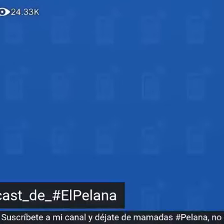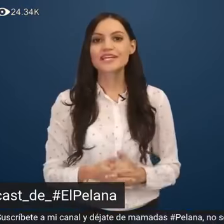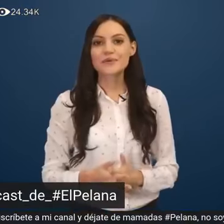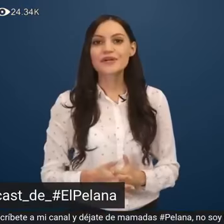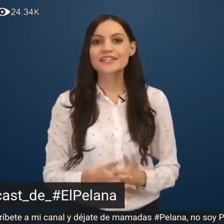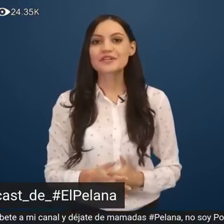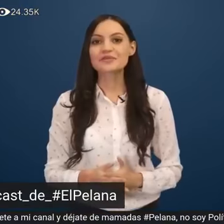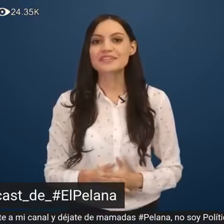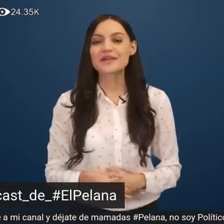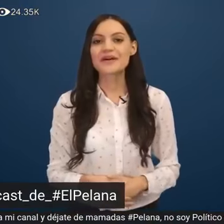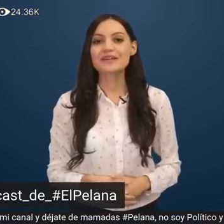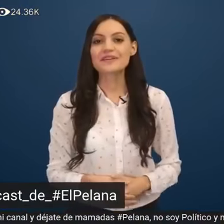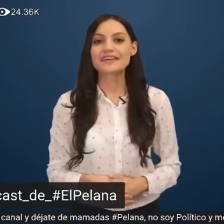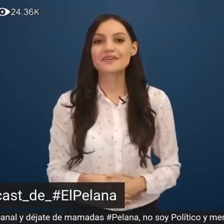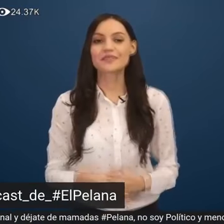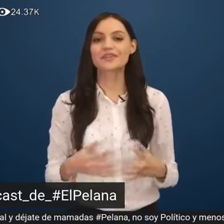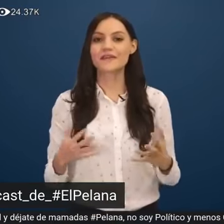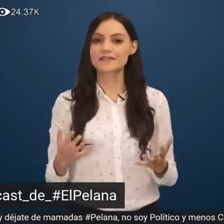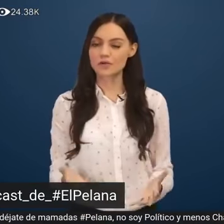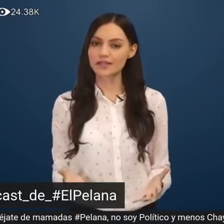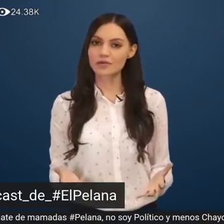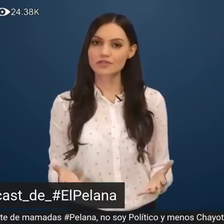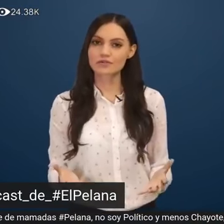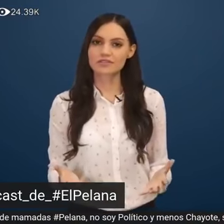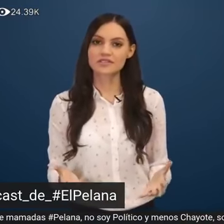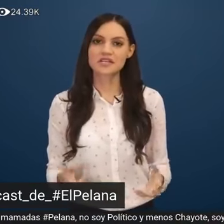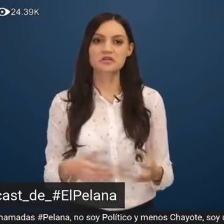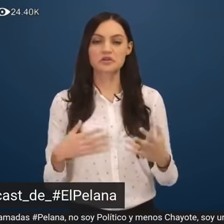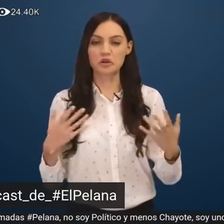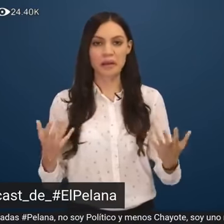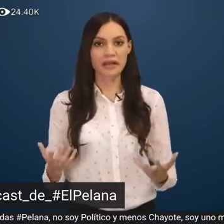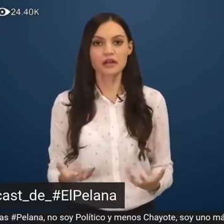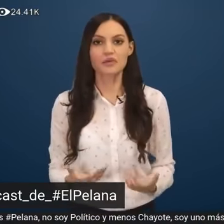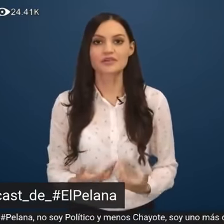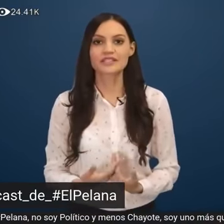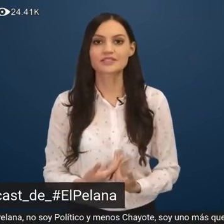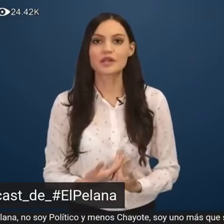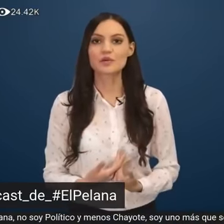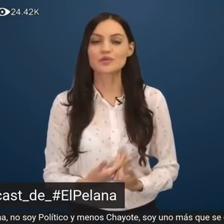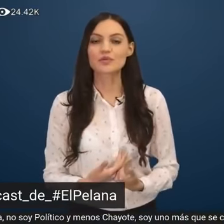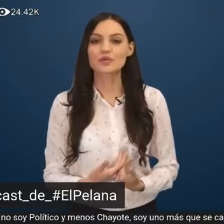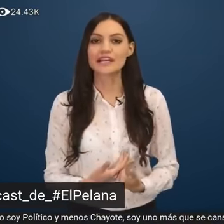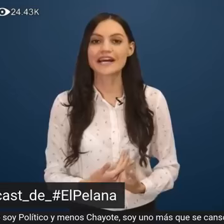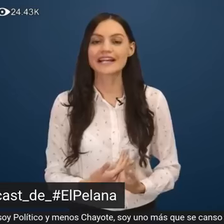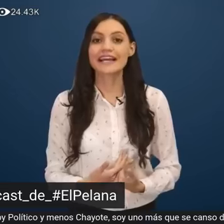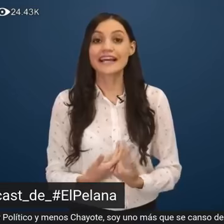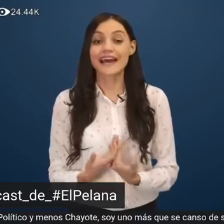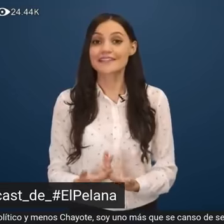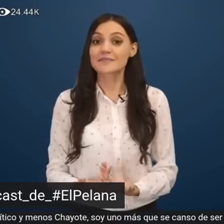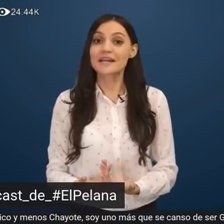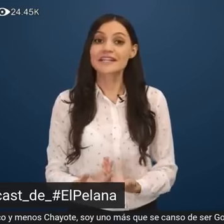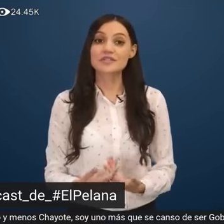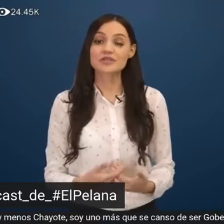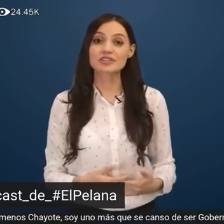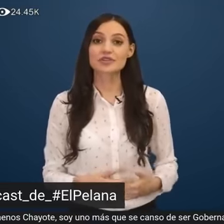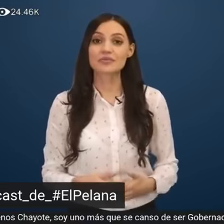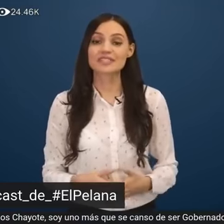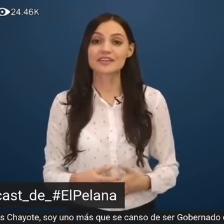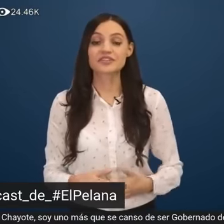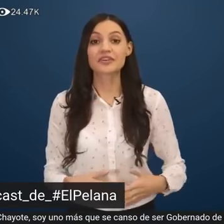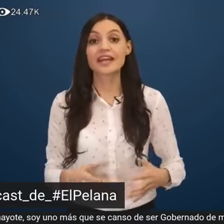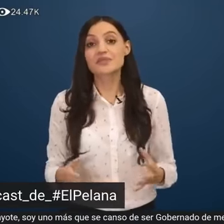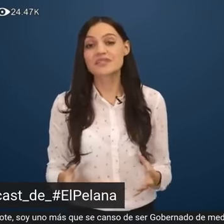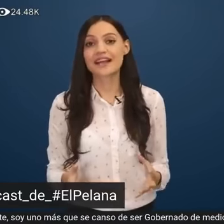mente. Espero que te haya gustado el video. Como te diste cuenta, no es un noticiero normal como los que solemos publicar cada semana, sino esta es